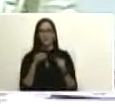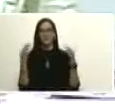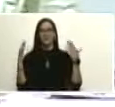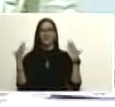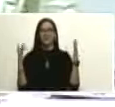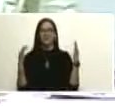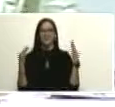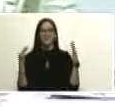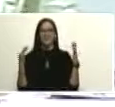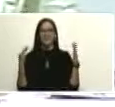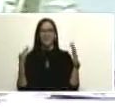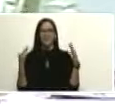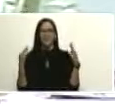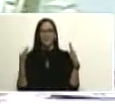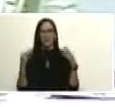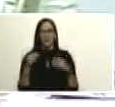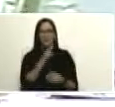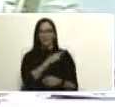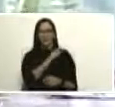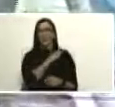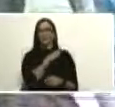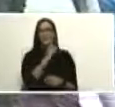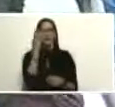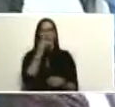jefas maravillosas.